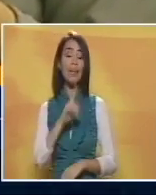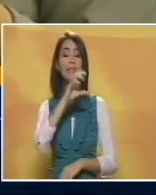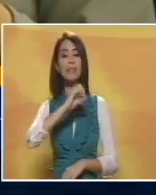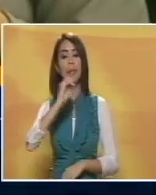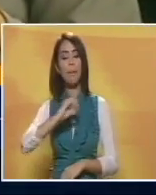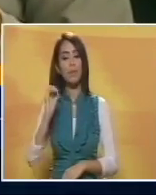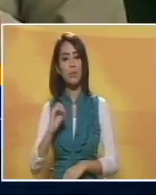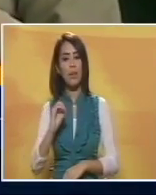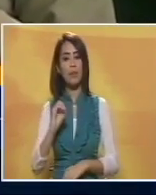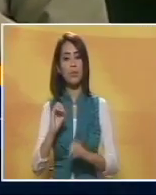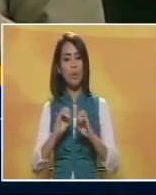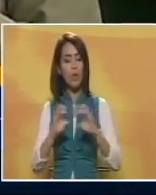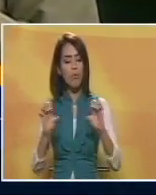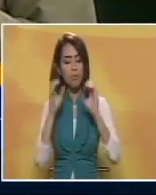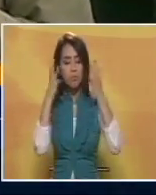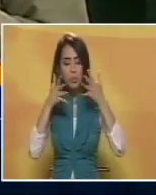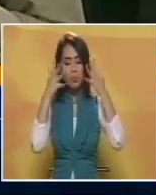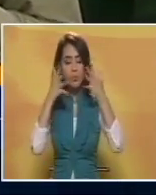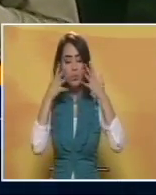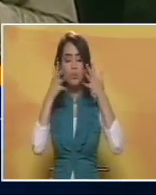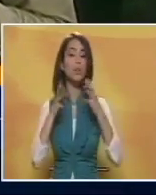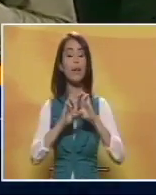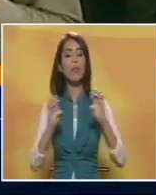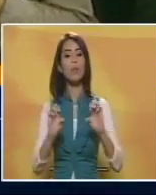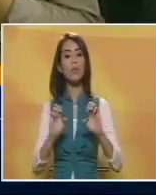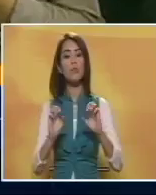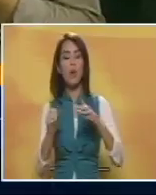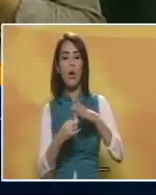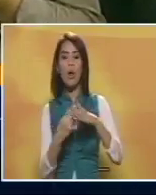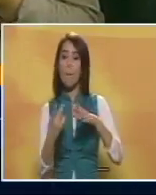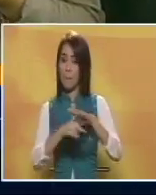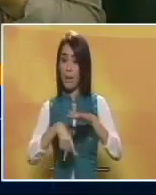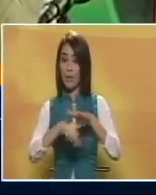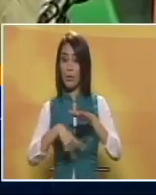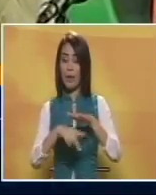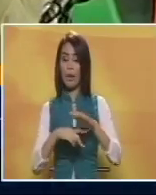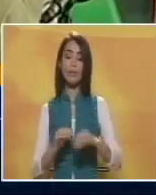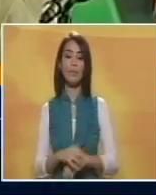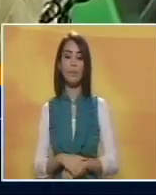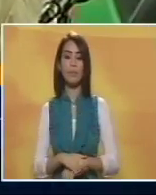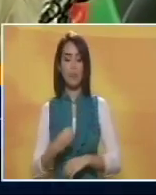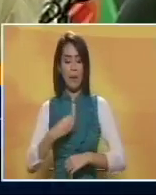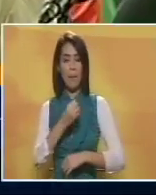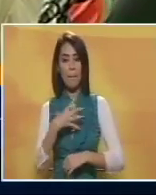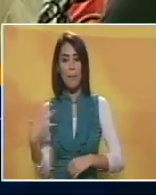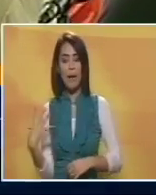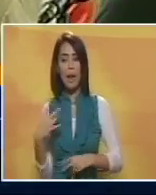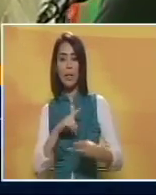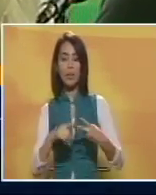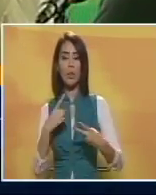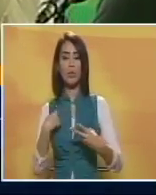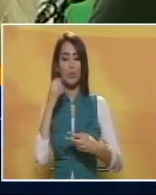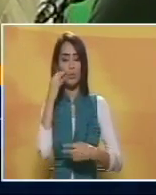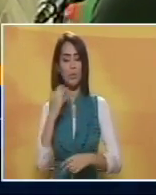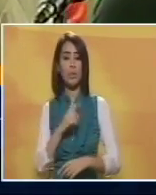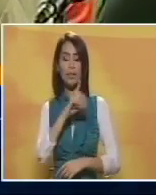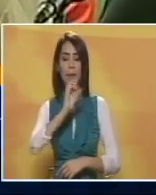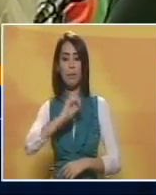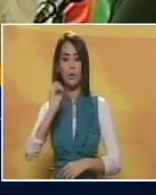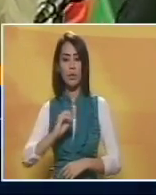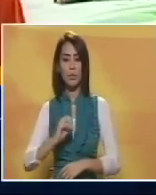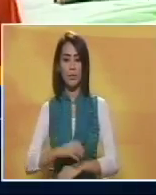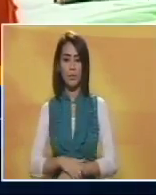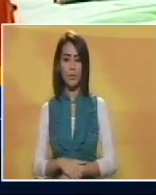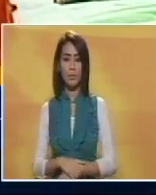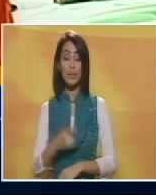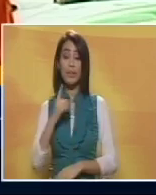100% de escolaridad en educación inicial, primaria, secundaria, 100%. Quiere decir que